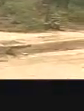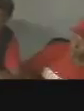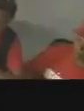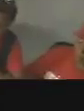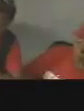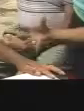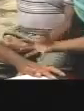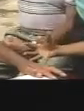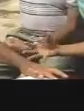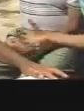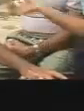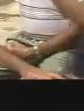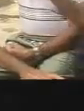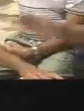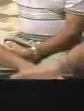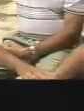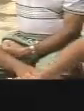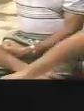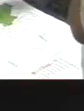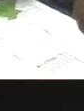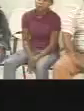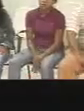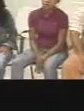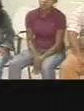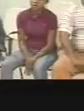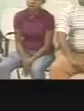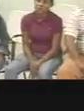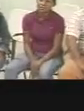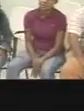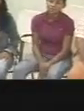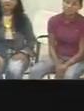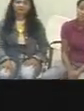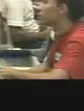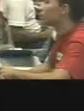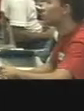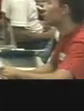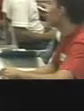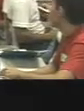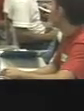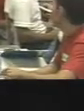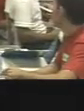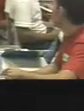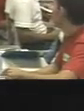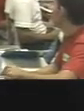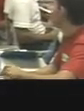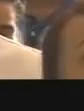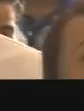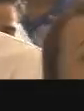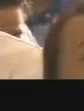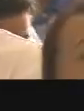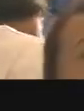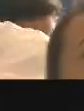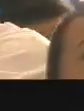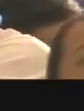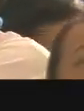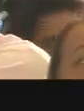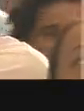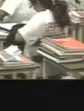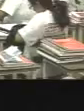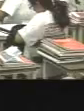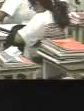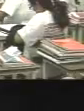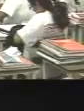la creación de la Ley Orgánica de los Consejos Comunales, que transfiere el poder para impulsar el desarrollo integral.